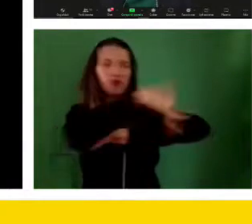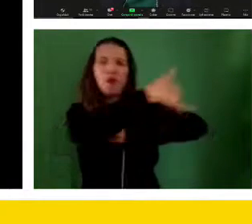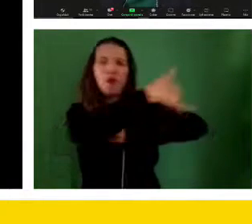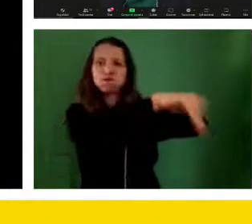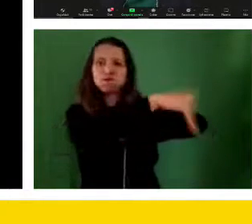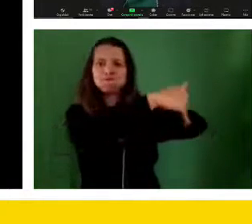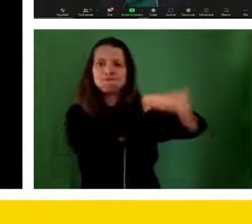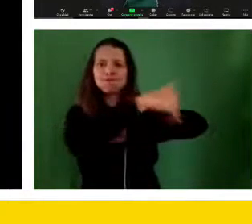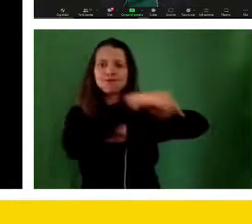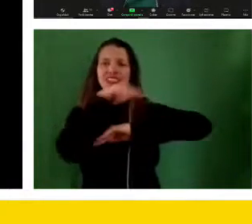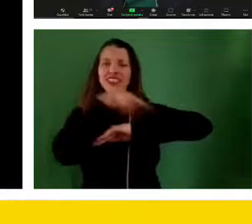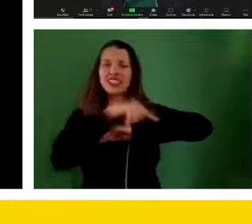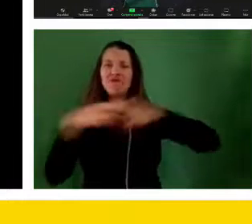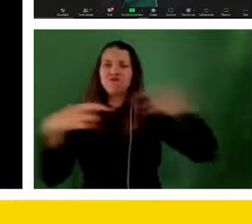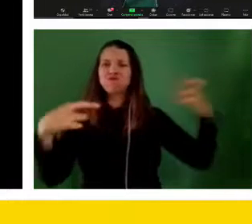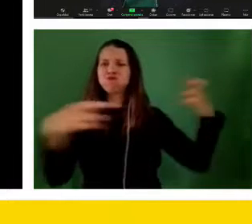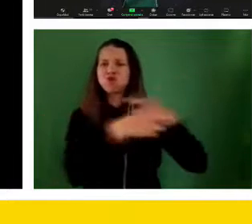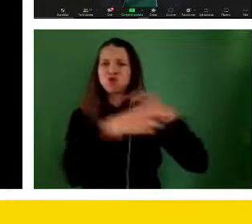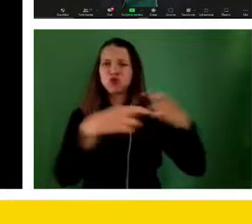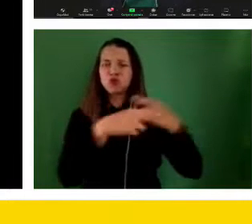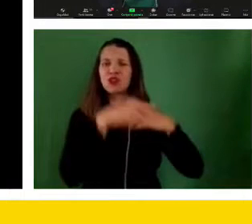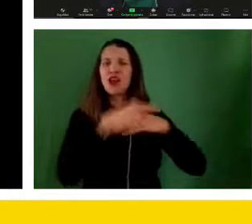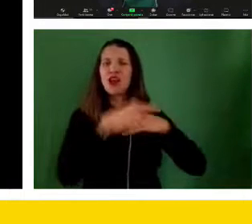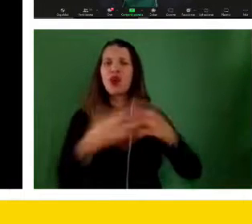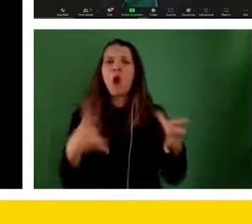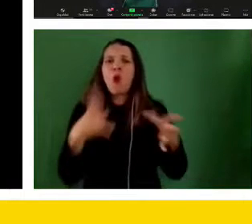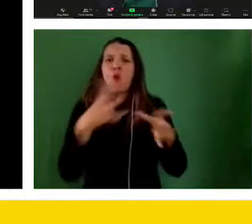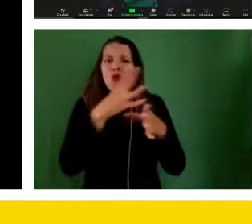gran cantidad de transporte público, y